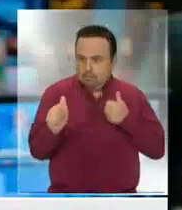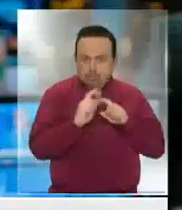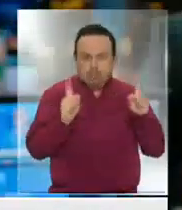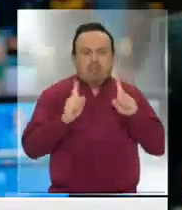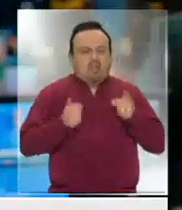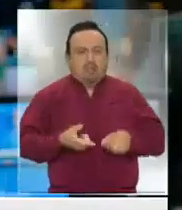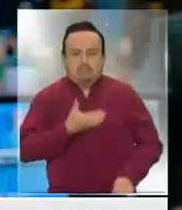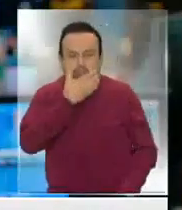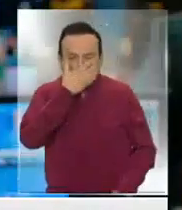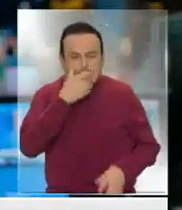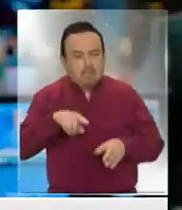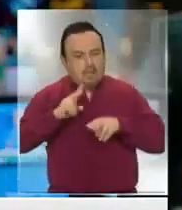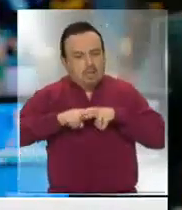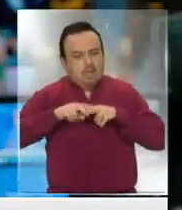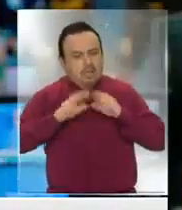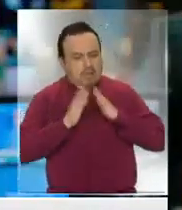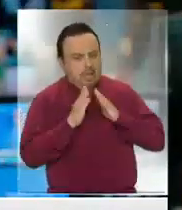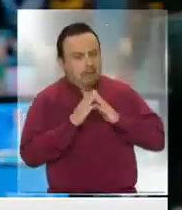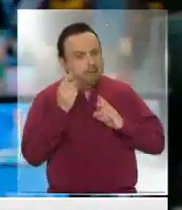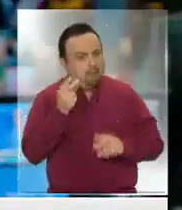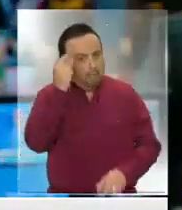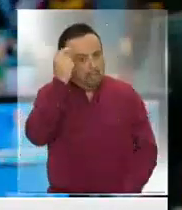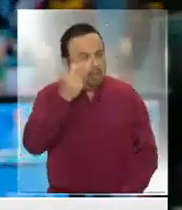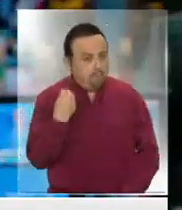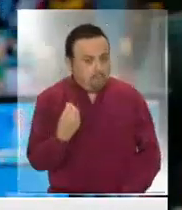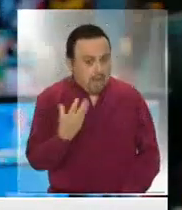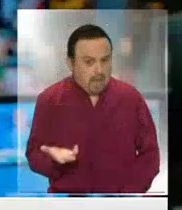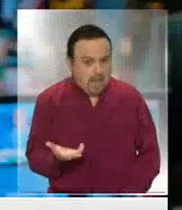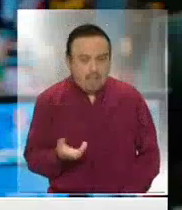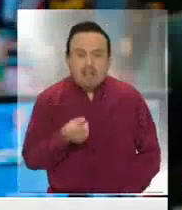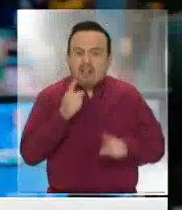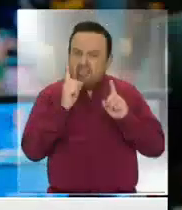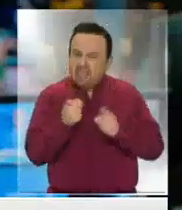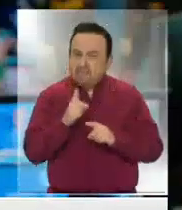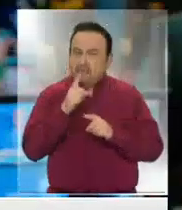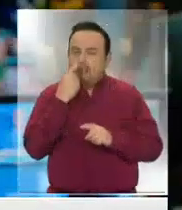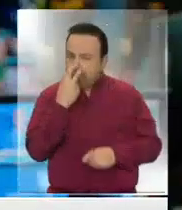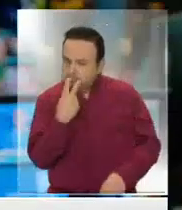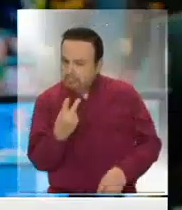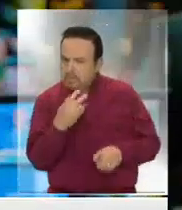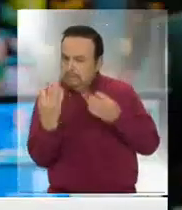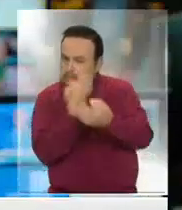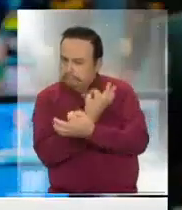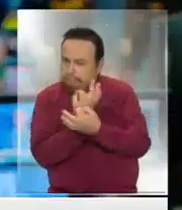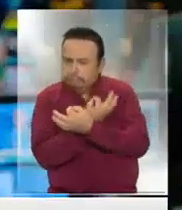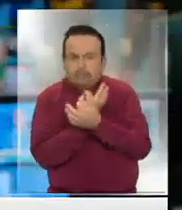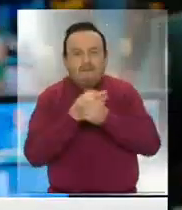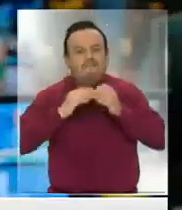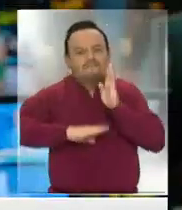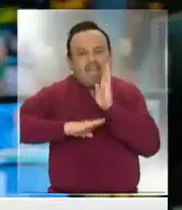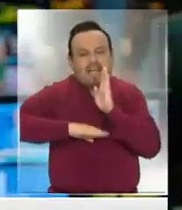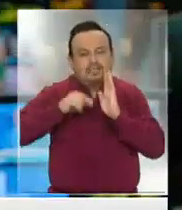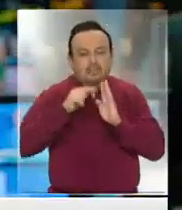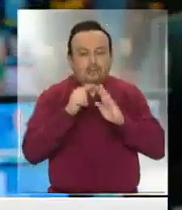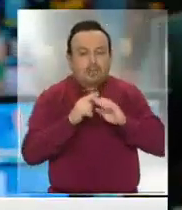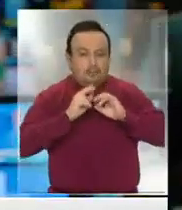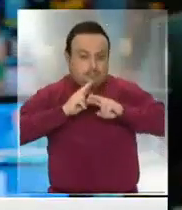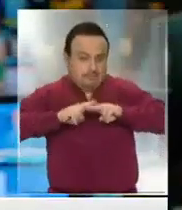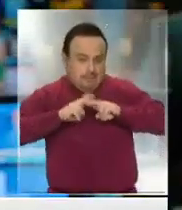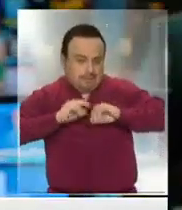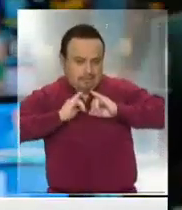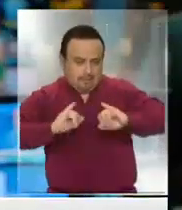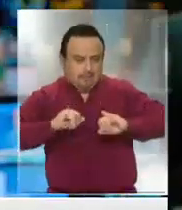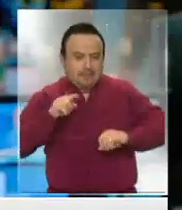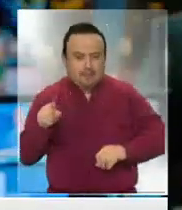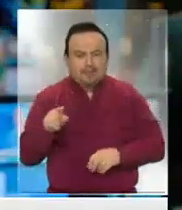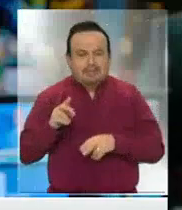distanciamiento social, la fabricación en casa es una buena solución, pero hay que seguir algunas recomendaciones básicas. Ha sido tema del reporteo de hoy de